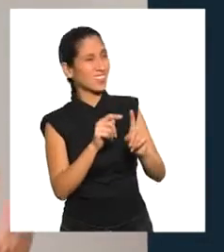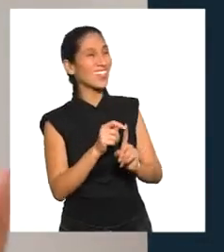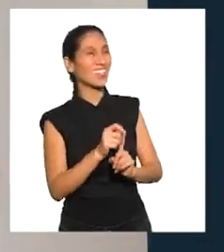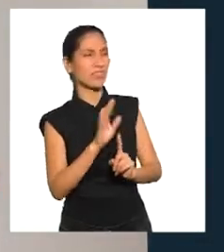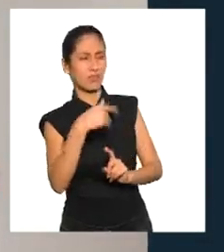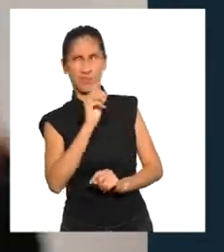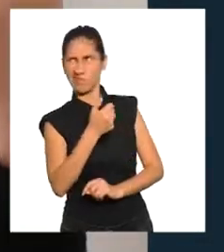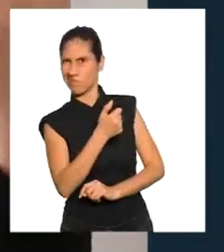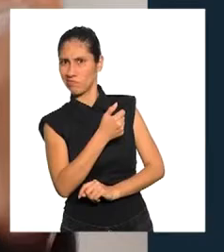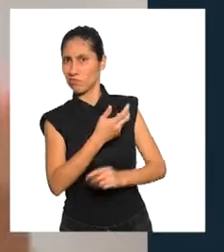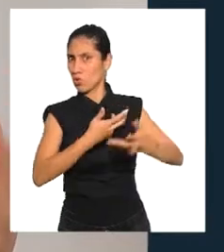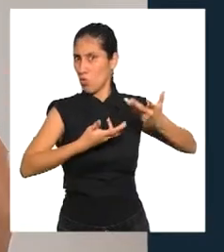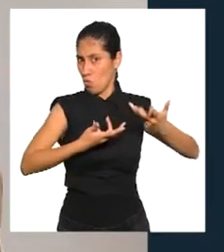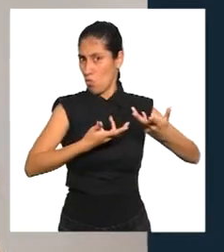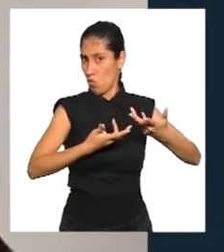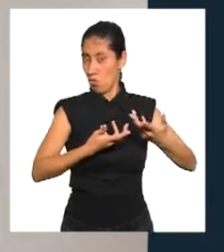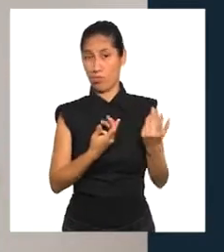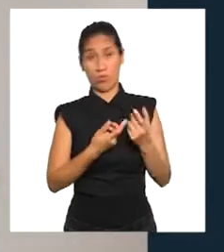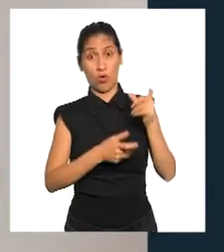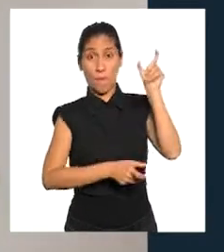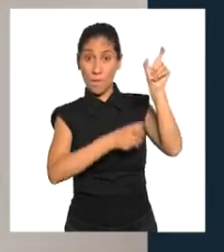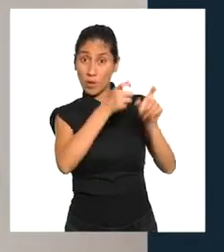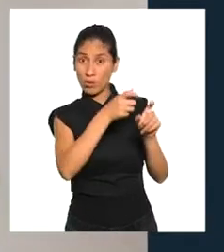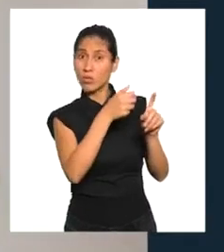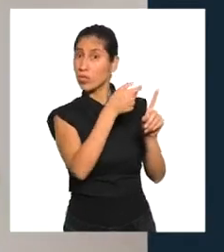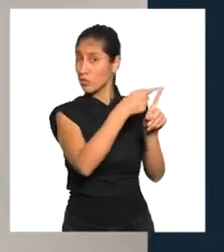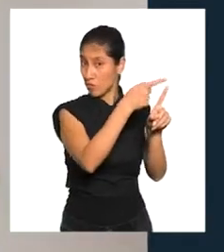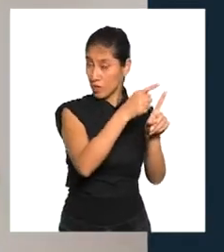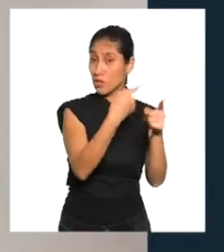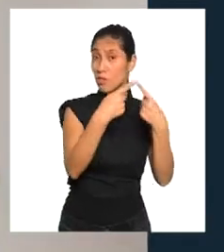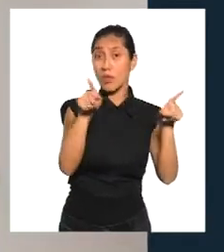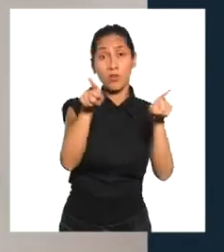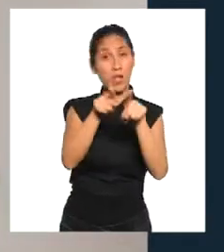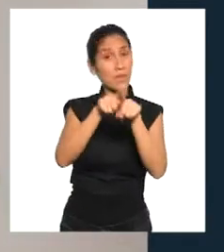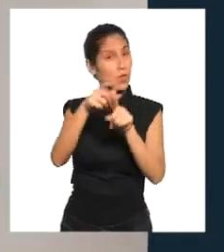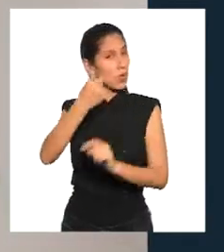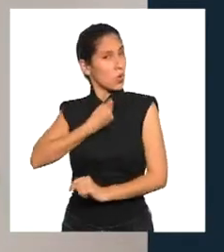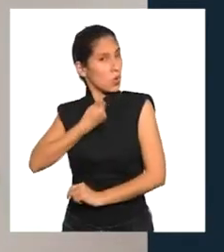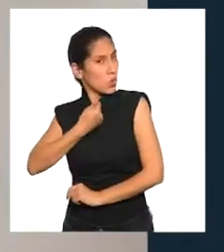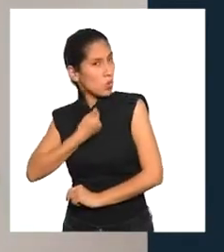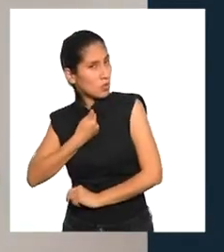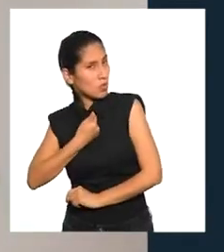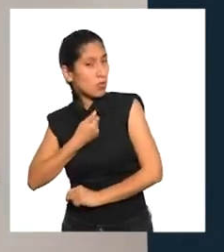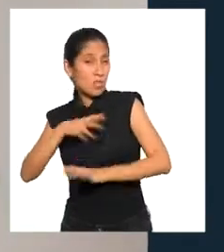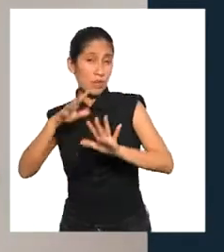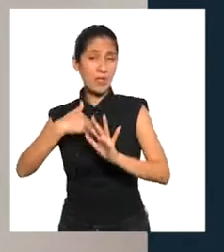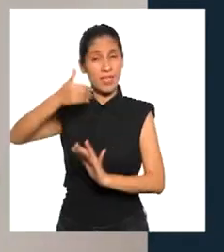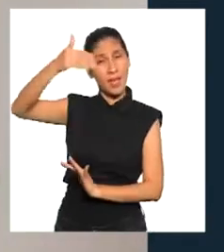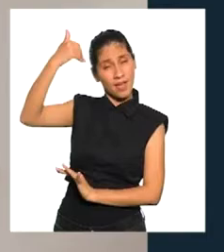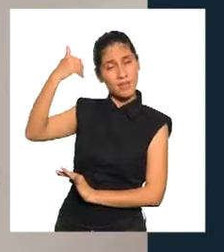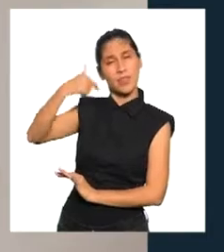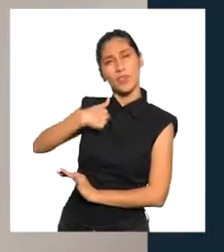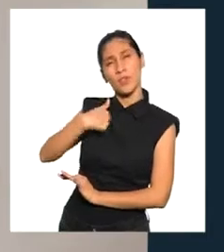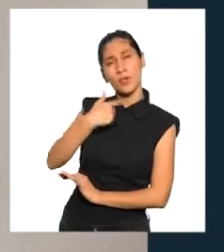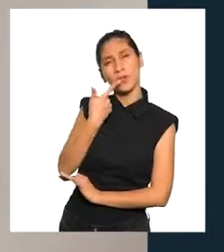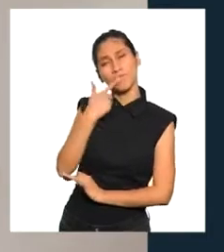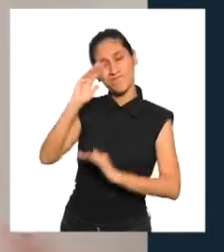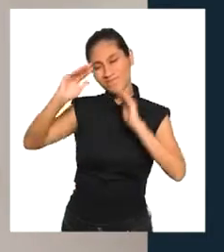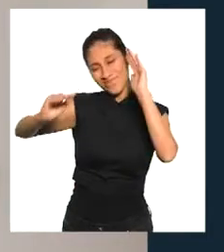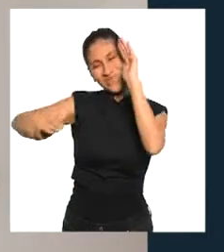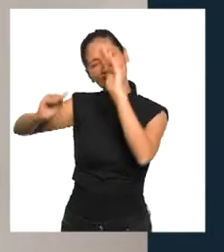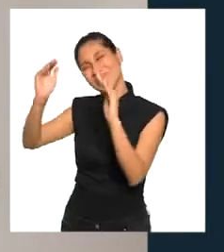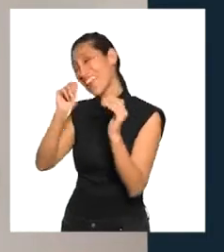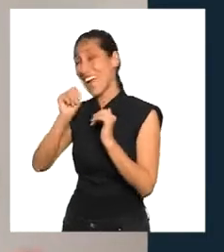solo con alguien, ¿no?, sino conmigo misma. De repente antes yo he sido muy